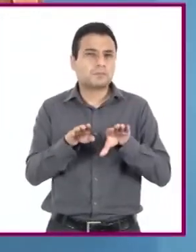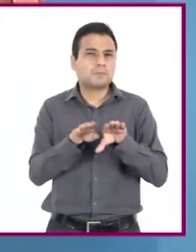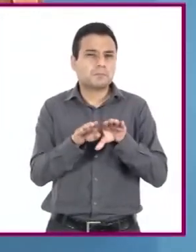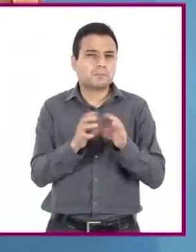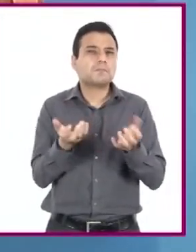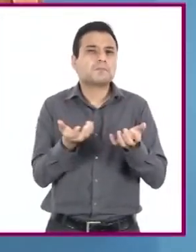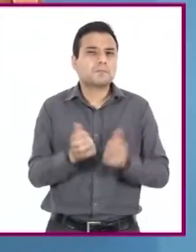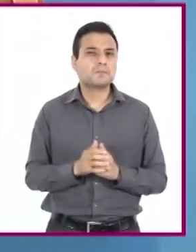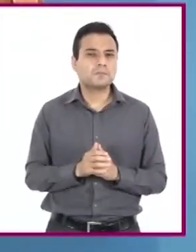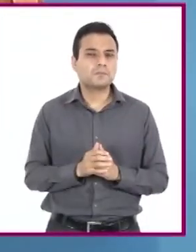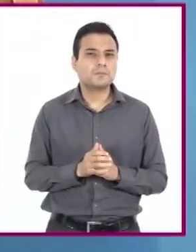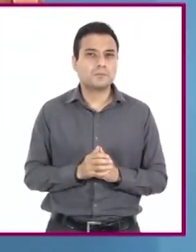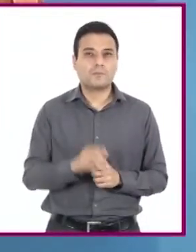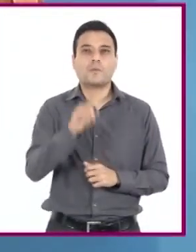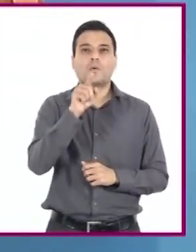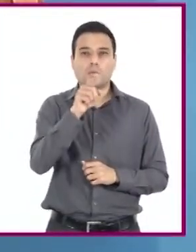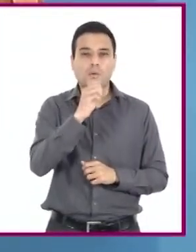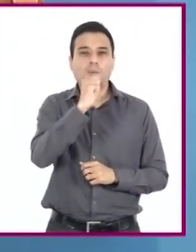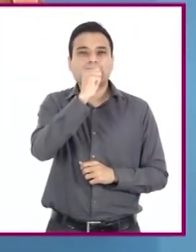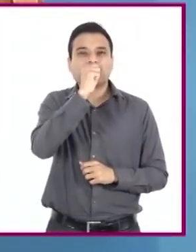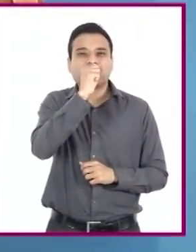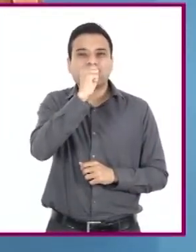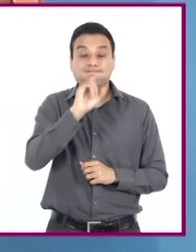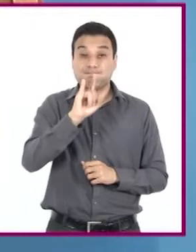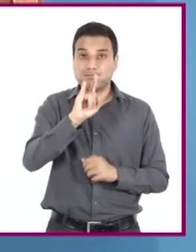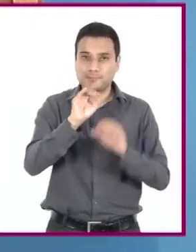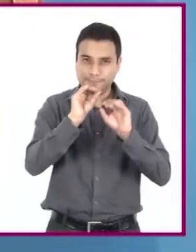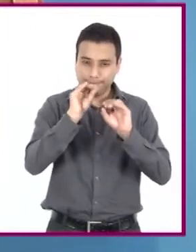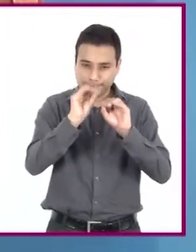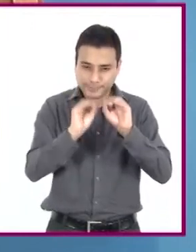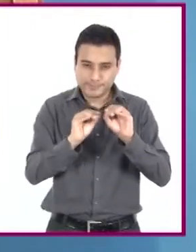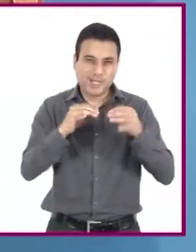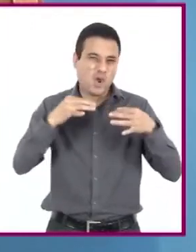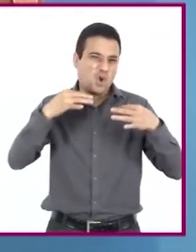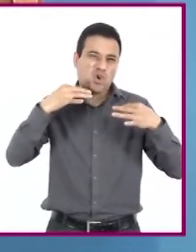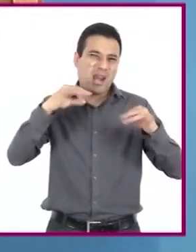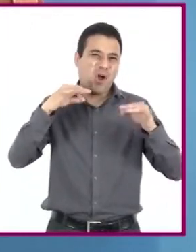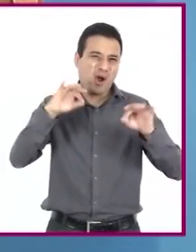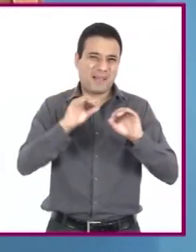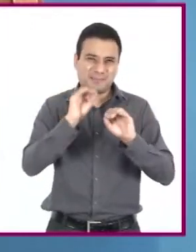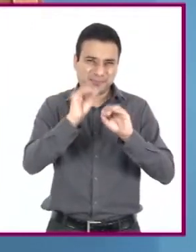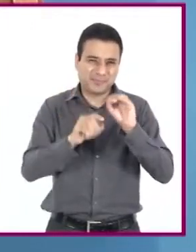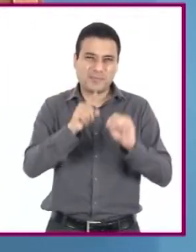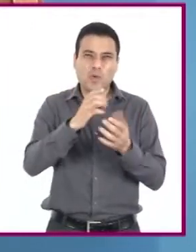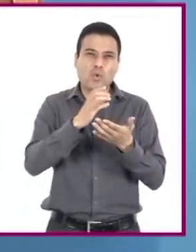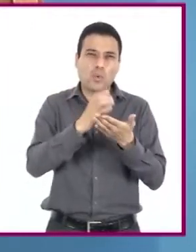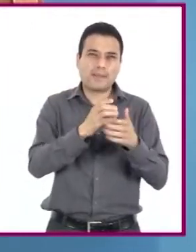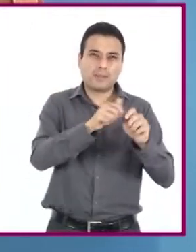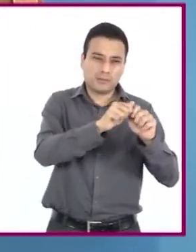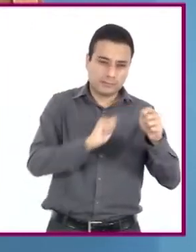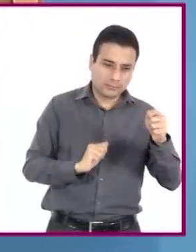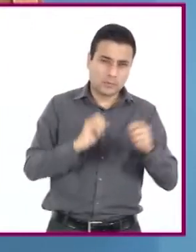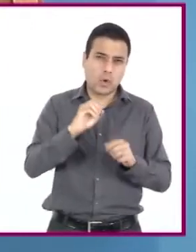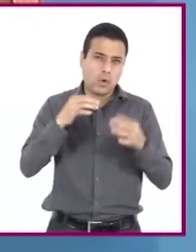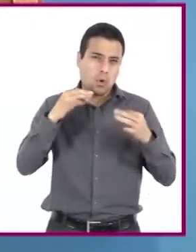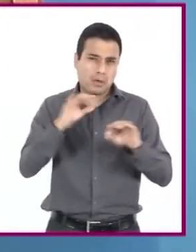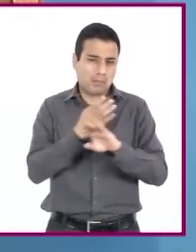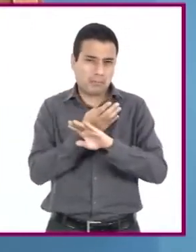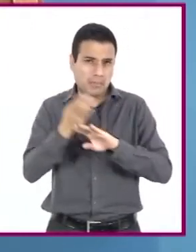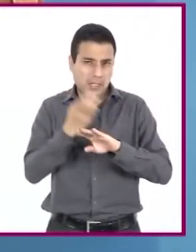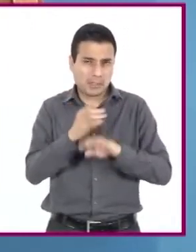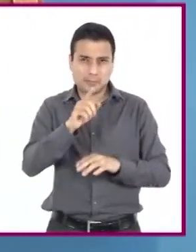Realicen un mini cartel en una hoja tamaño carta, ya sea de su cuaderno o de las que pueden